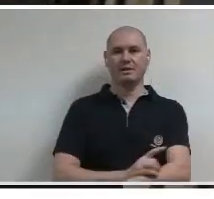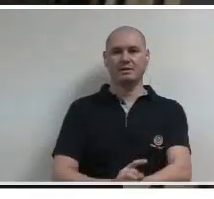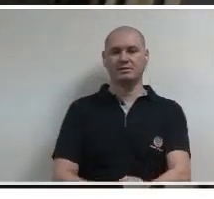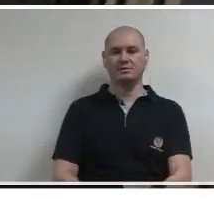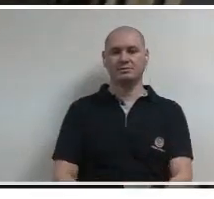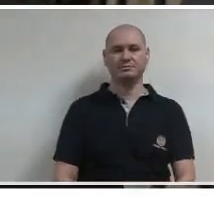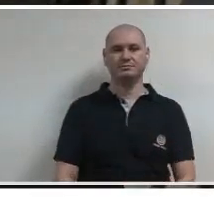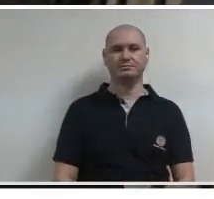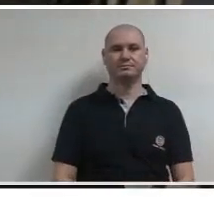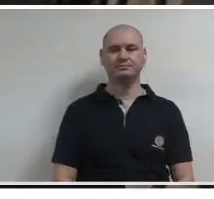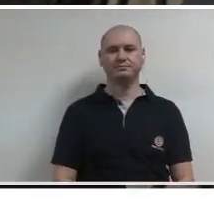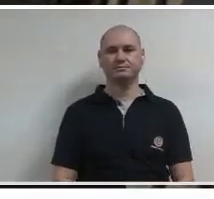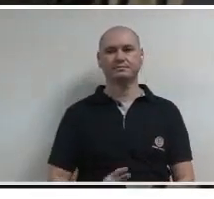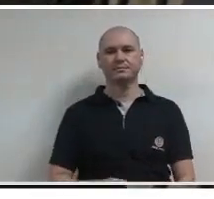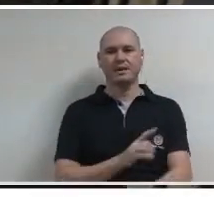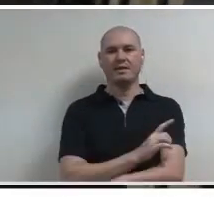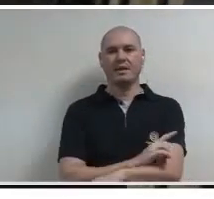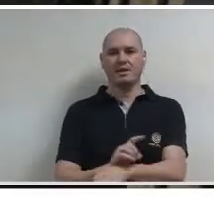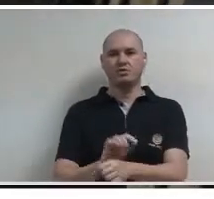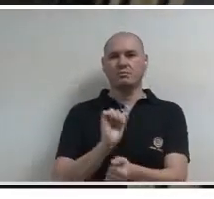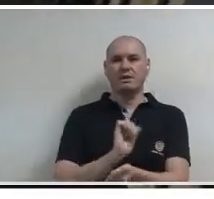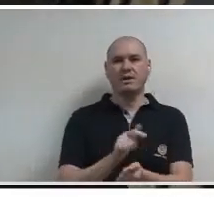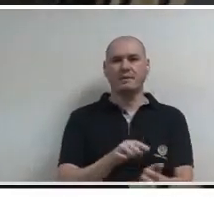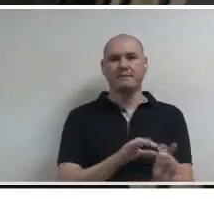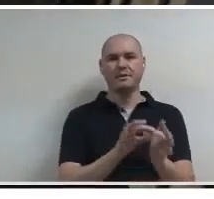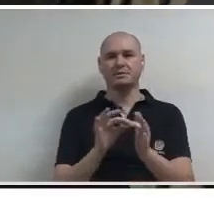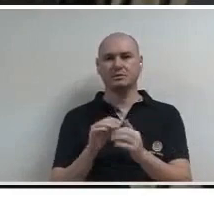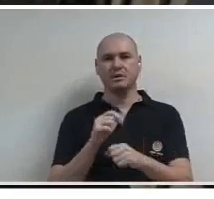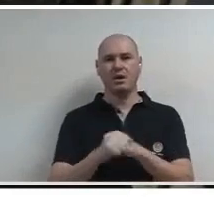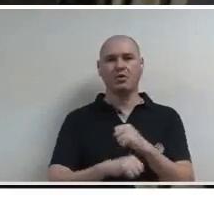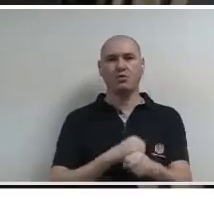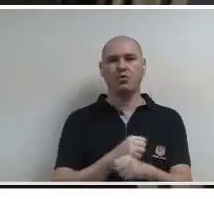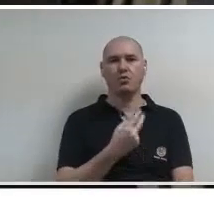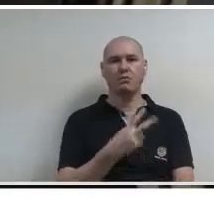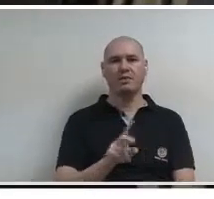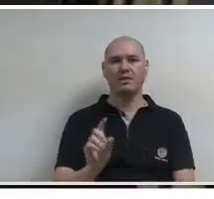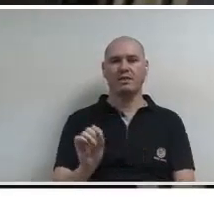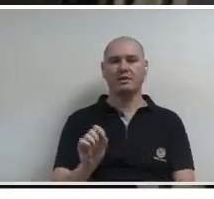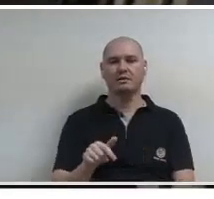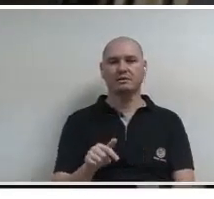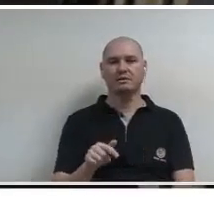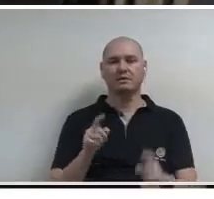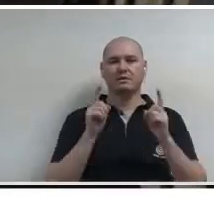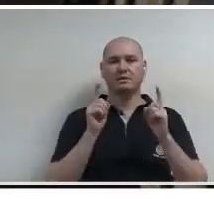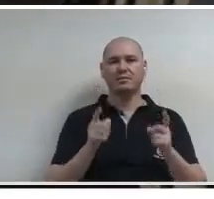PBA, Derecho Memes, no es como EOPP, Orco de Especialización, Derecho Penal,